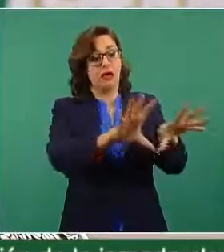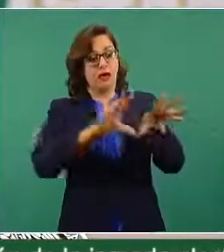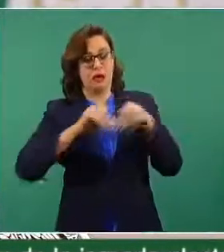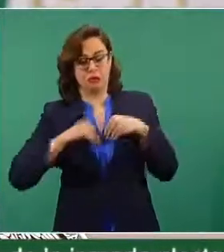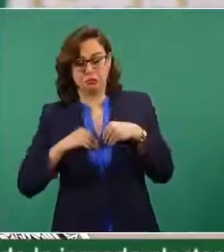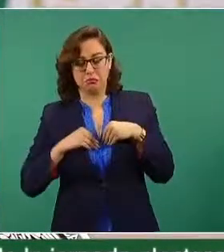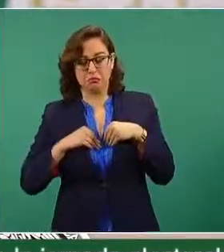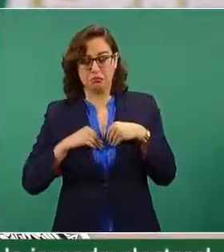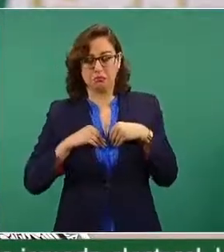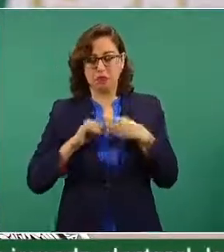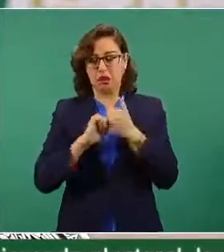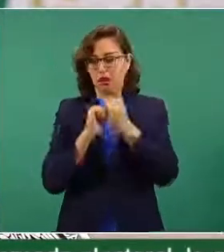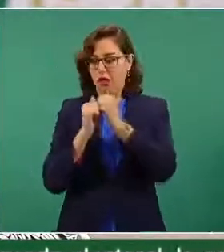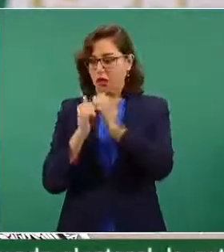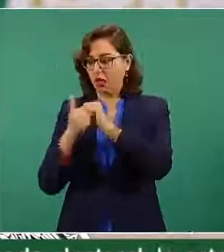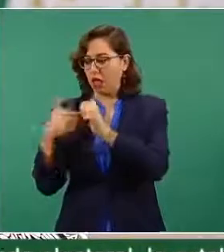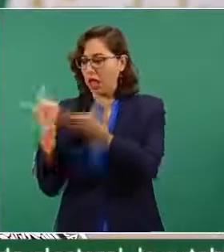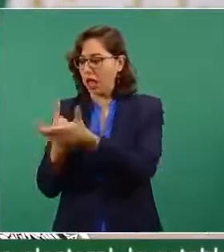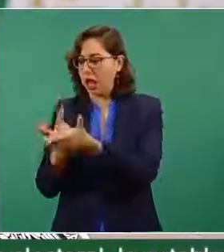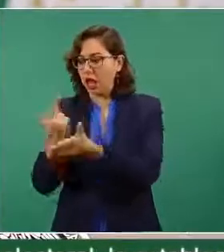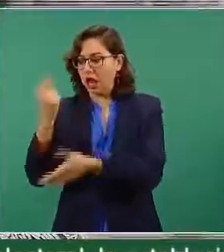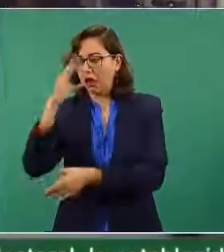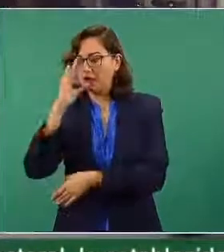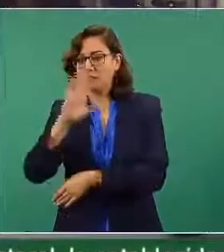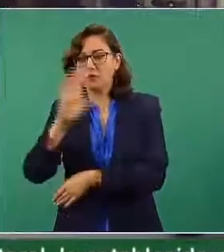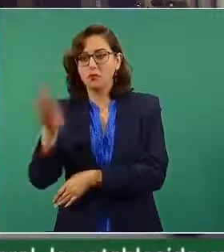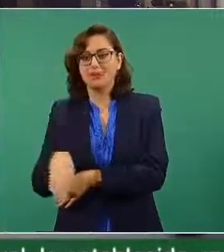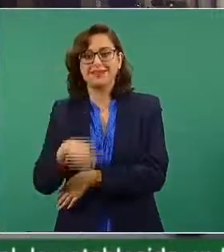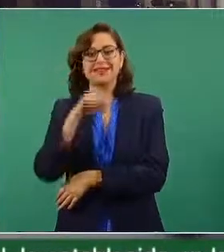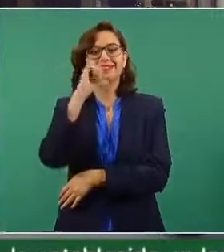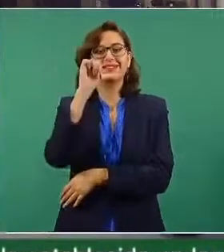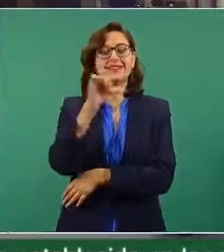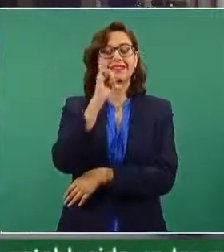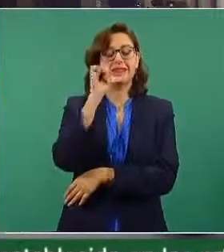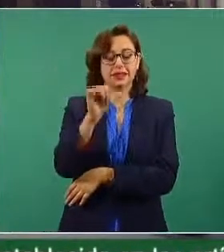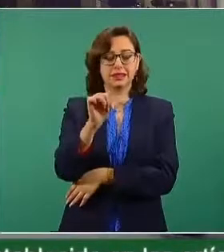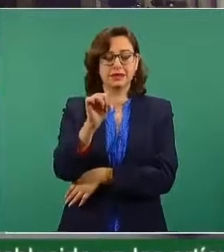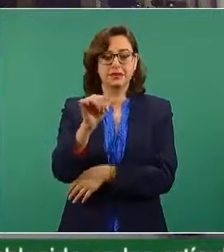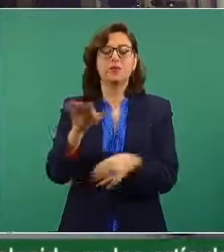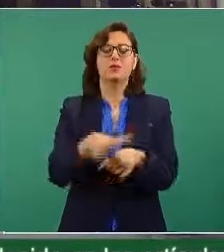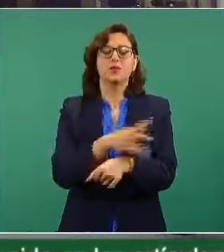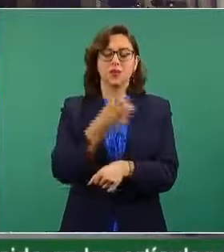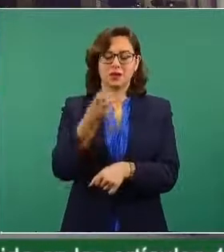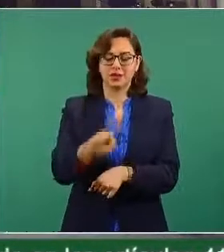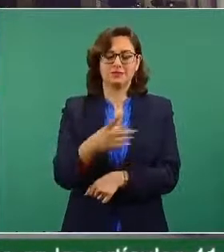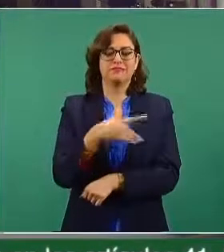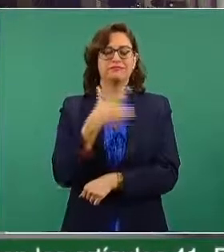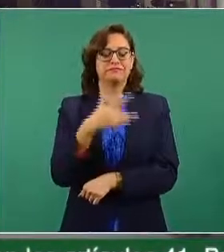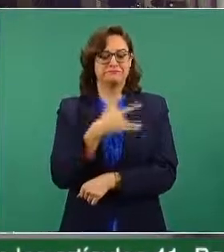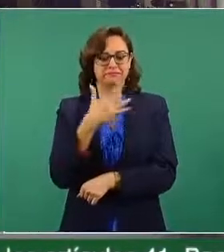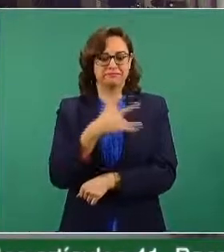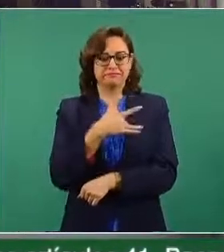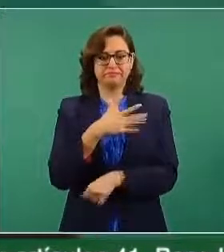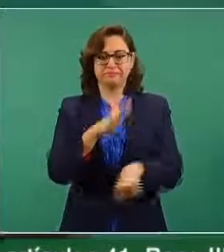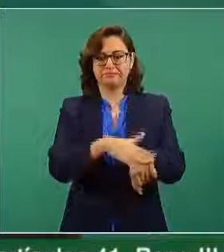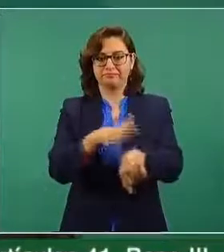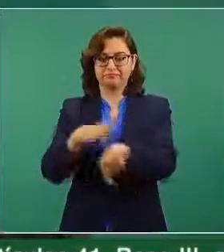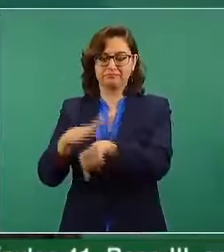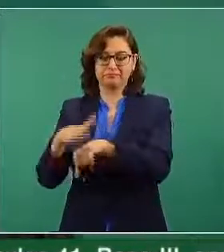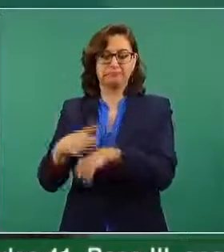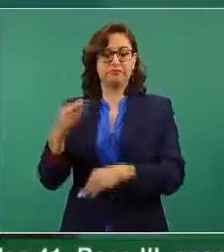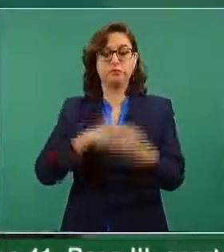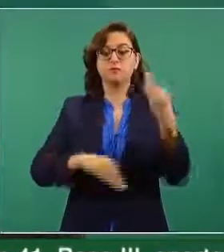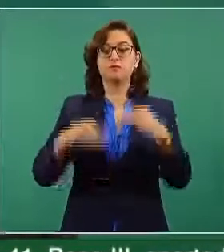enfermedad de importancia y que no cause las defunciones. Por eso no hay duda alguna que se recomienda vacunar a